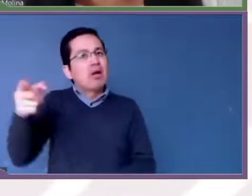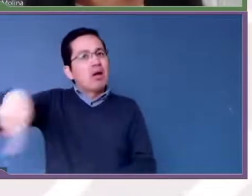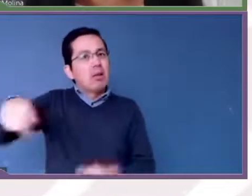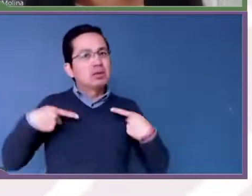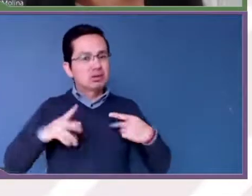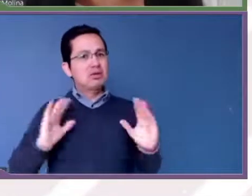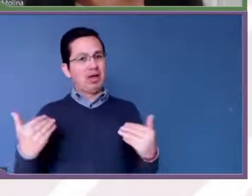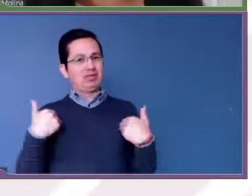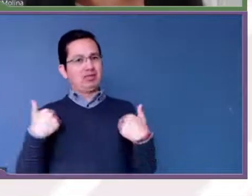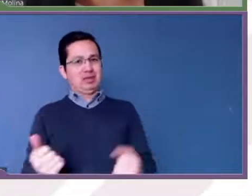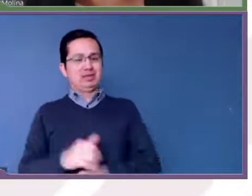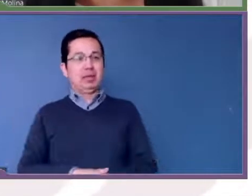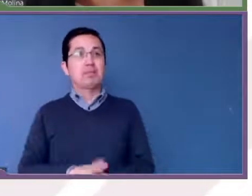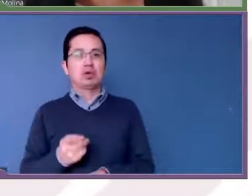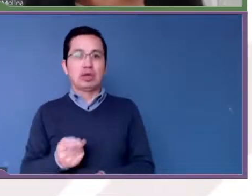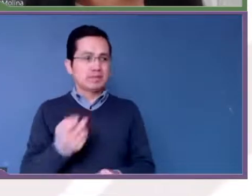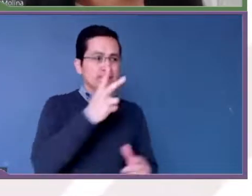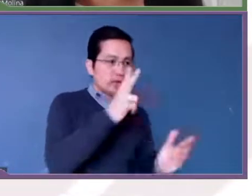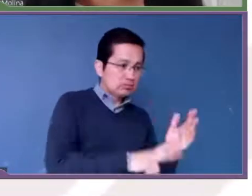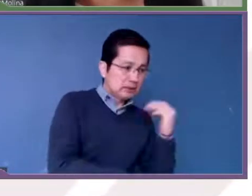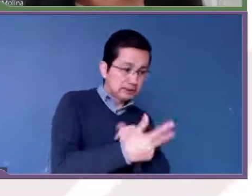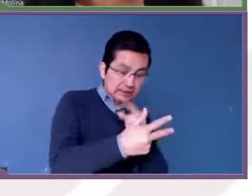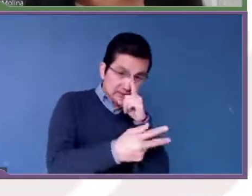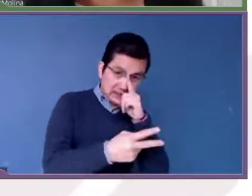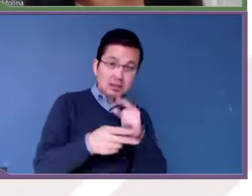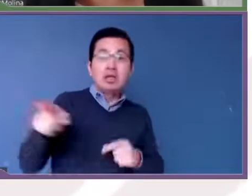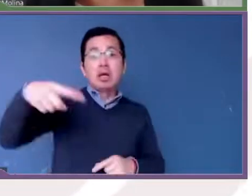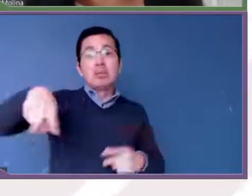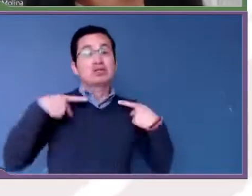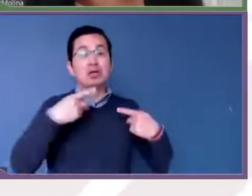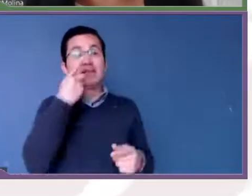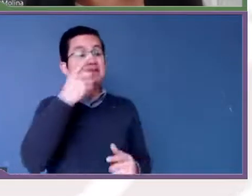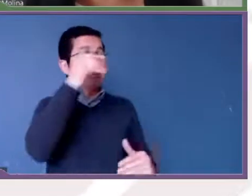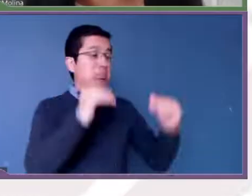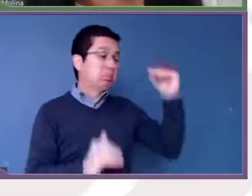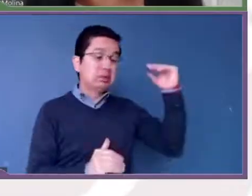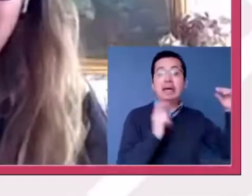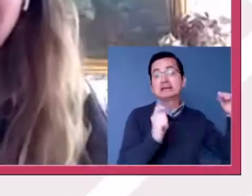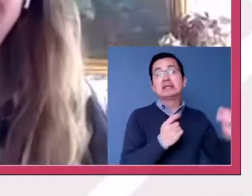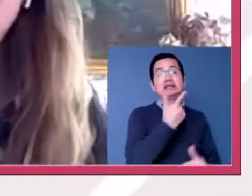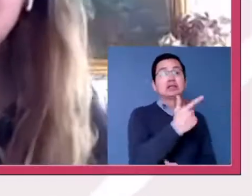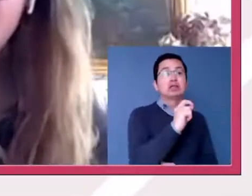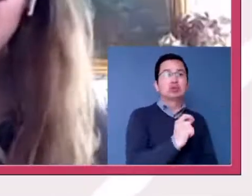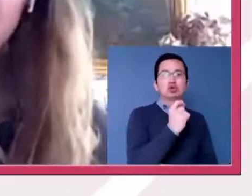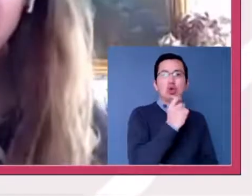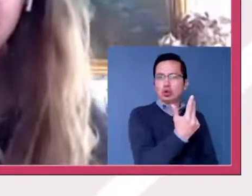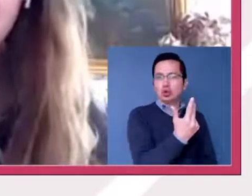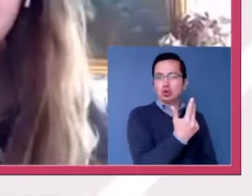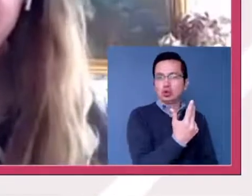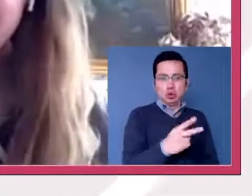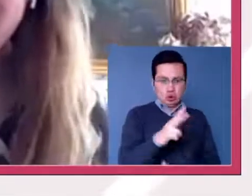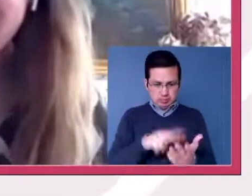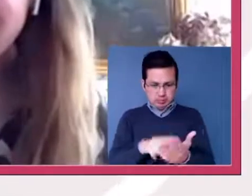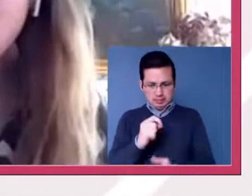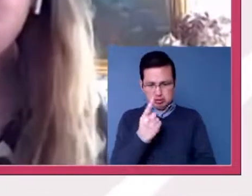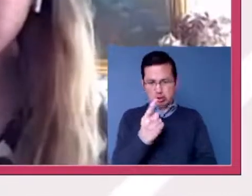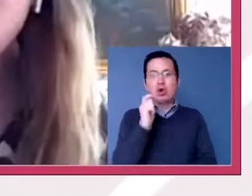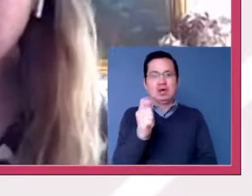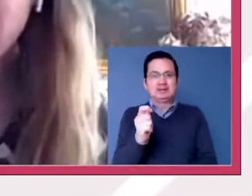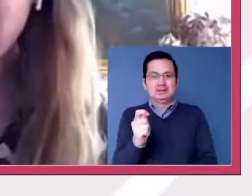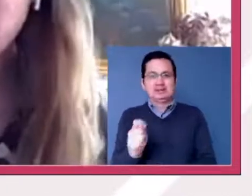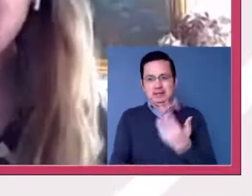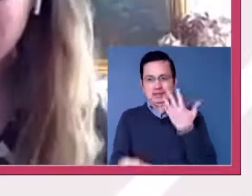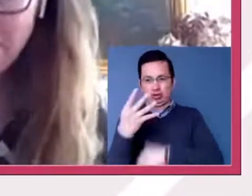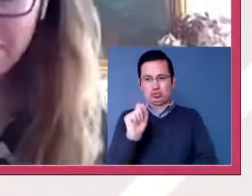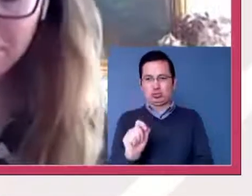mencionaban desigualdad un 7.8, en agosto de 2021 ya nos fuimos al 14.3, entonces se